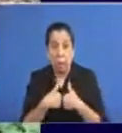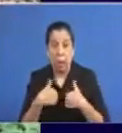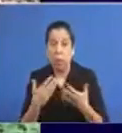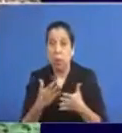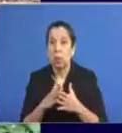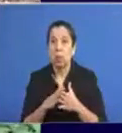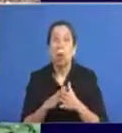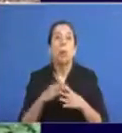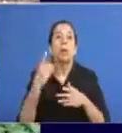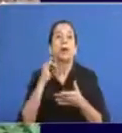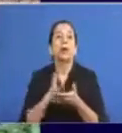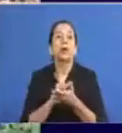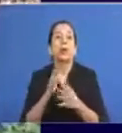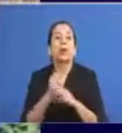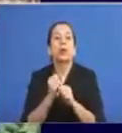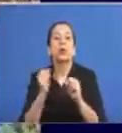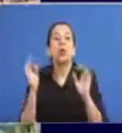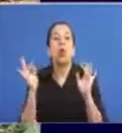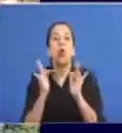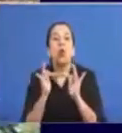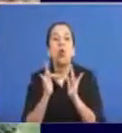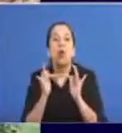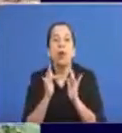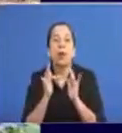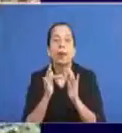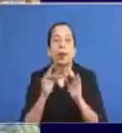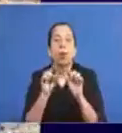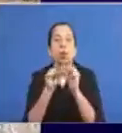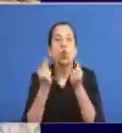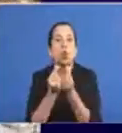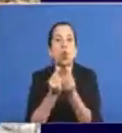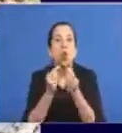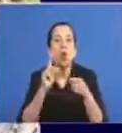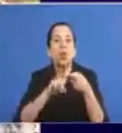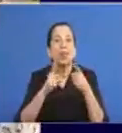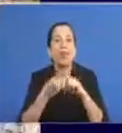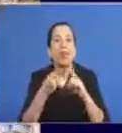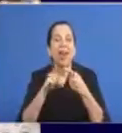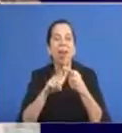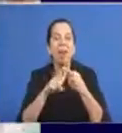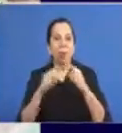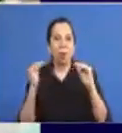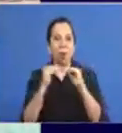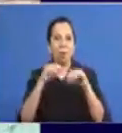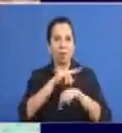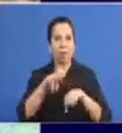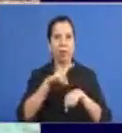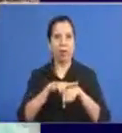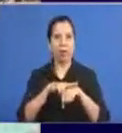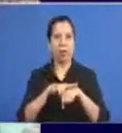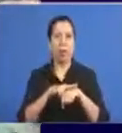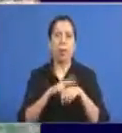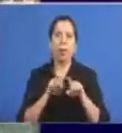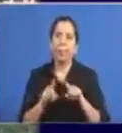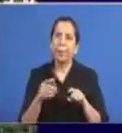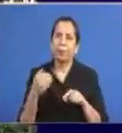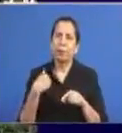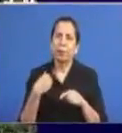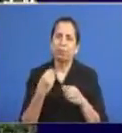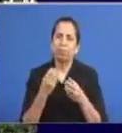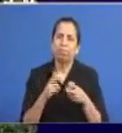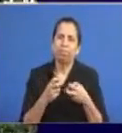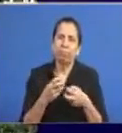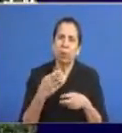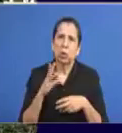hemos creado una red con algunos amigos y compañeros a nivel prácticamente nacional. El único problema que tenemos es que muchas veces no tenemos